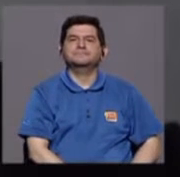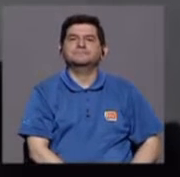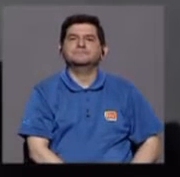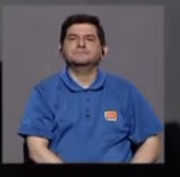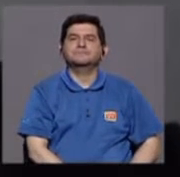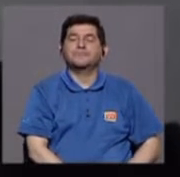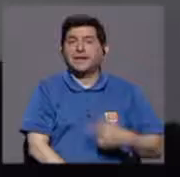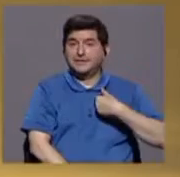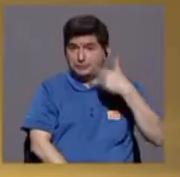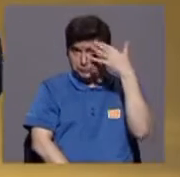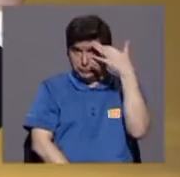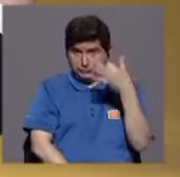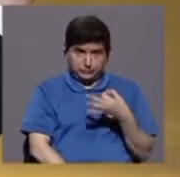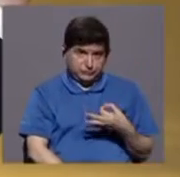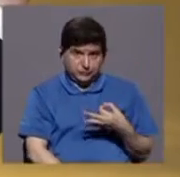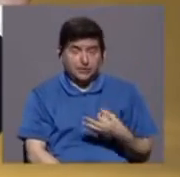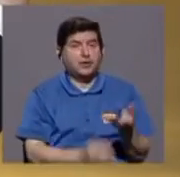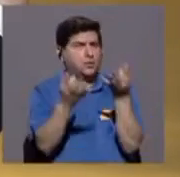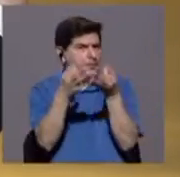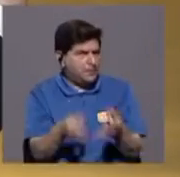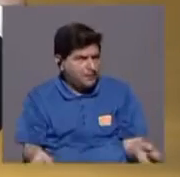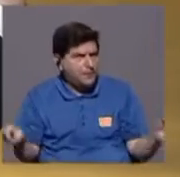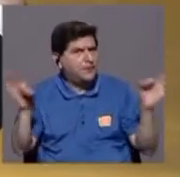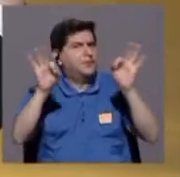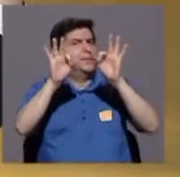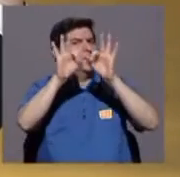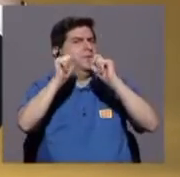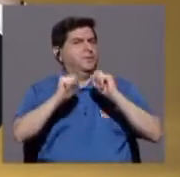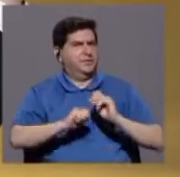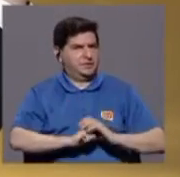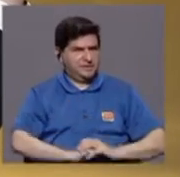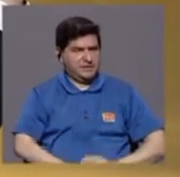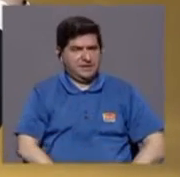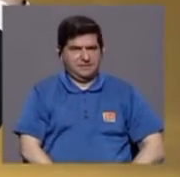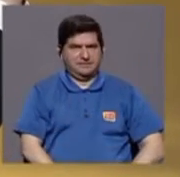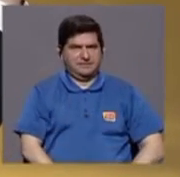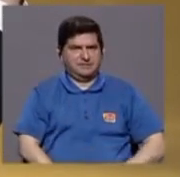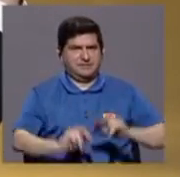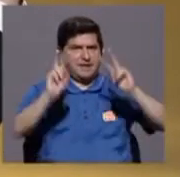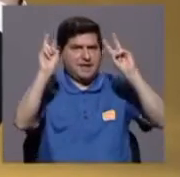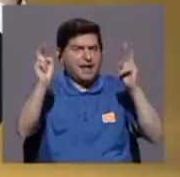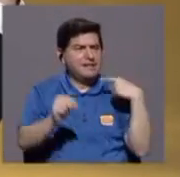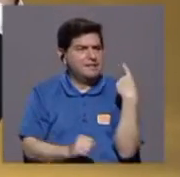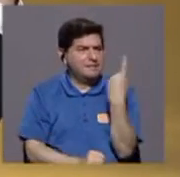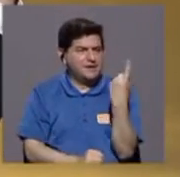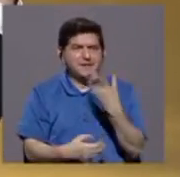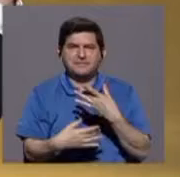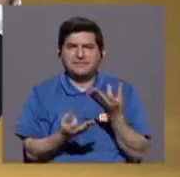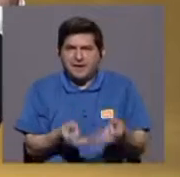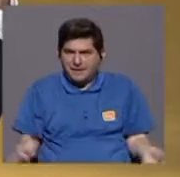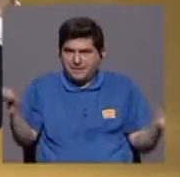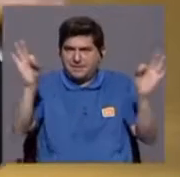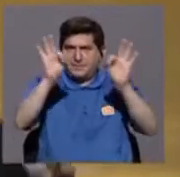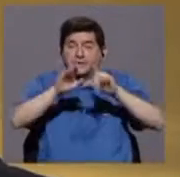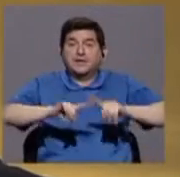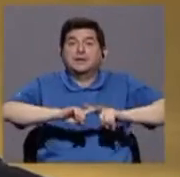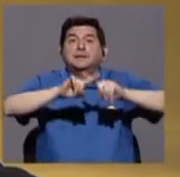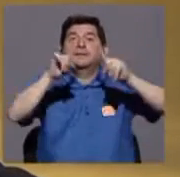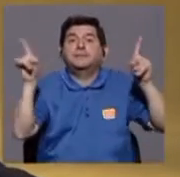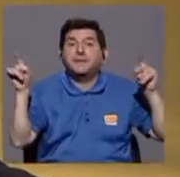Y me parece importante además, el tema siempre es importante, don Danilo,